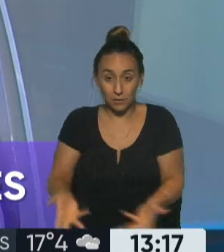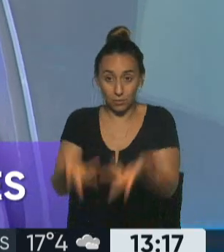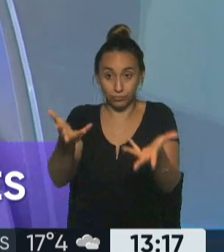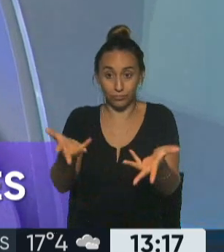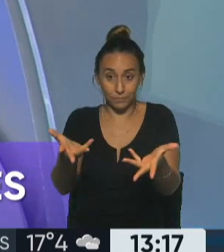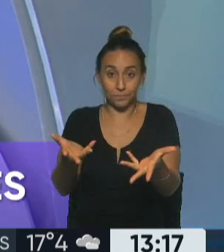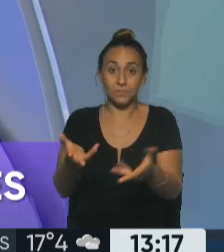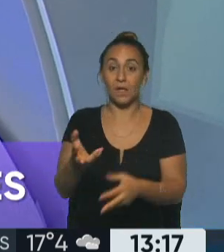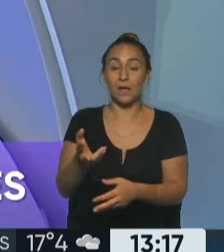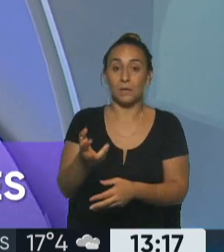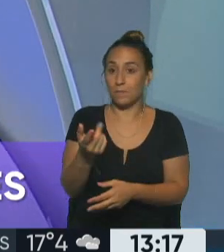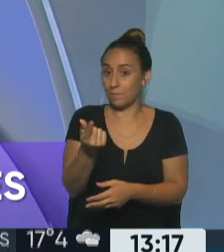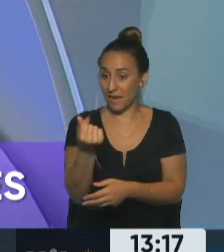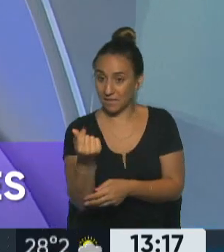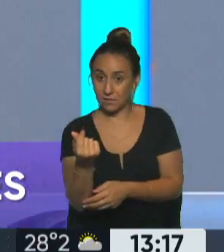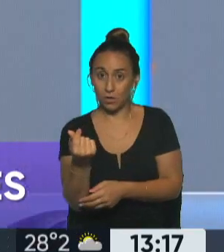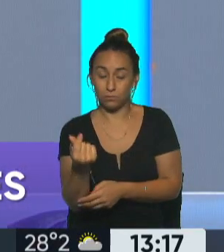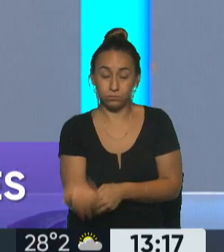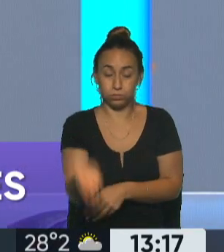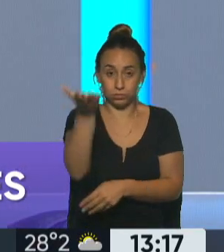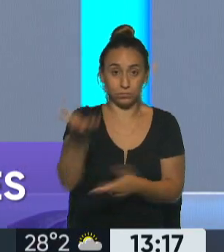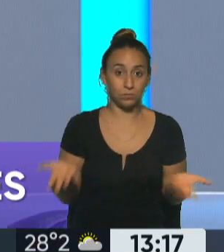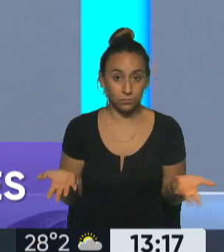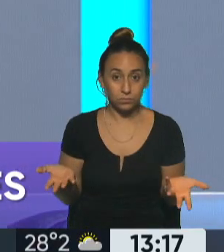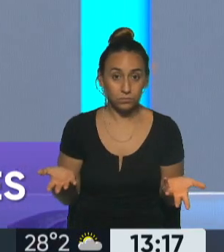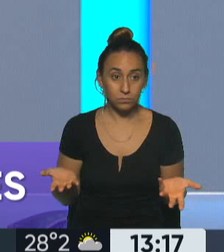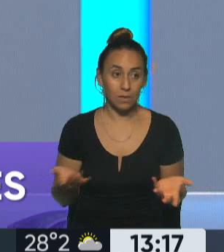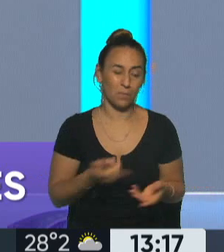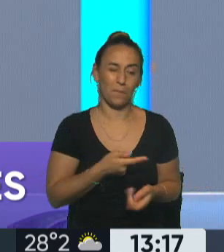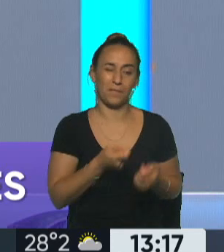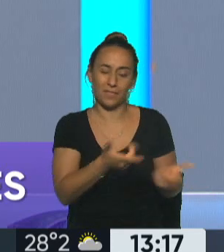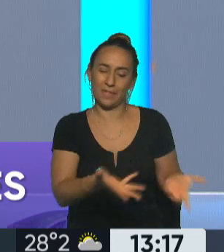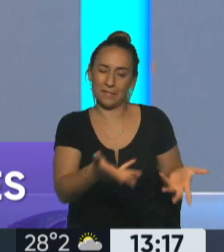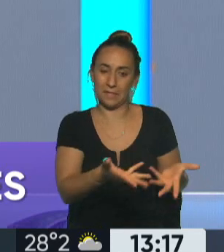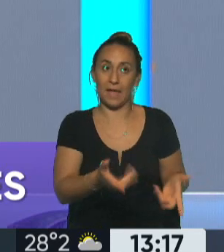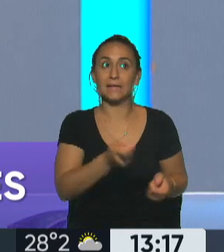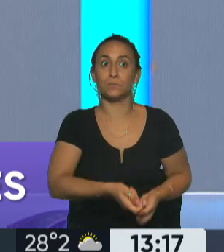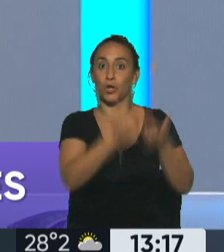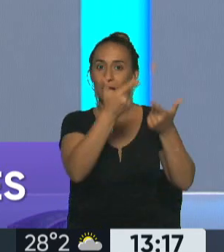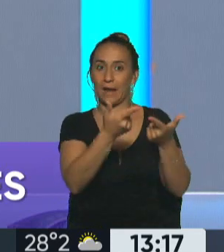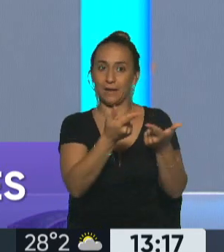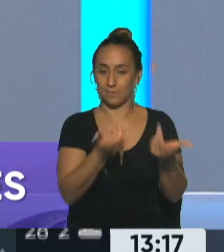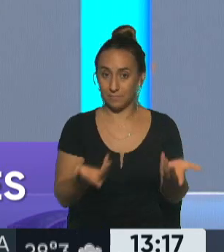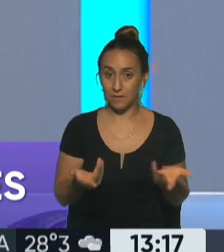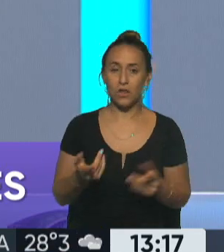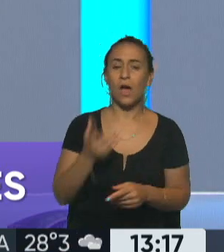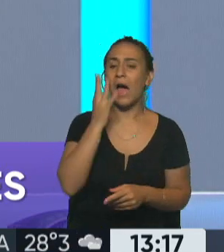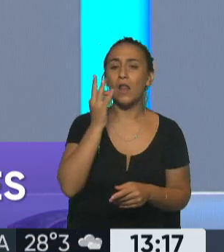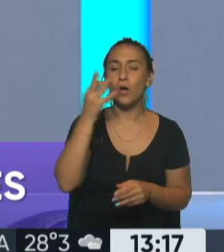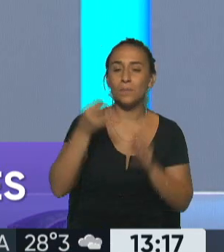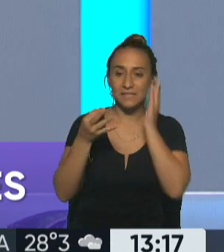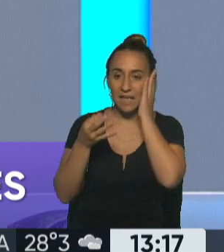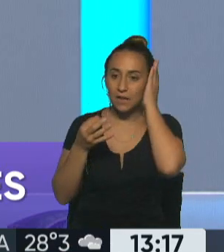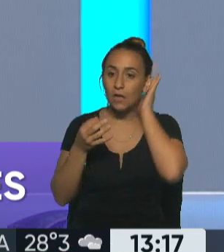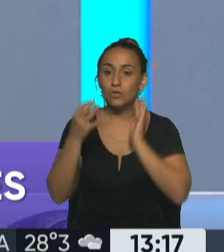subir la devaluación y subir el premio para la exportación Y qué pasa con algunos productos en especial estamos viendo el tema de las